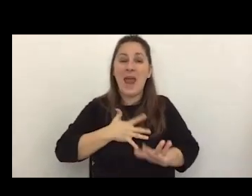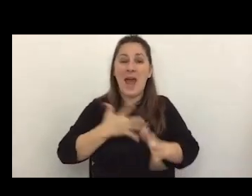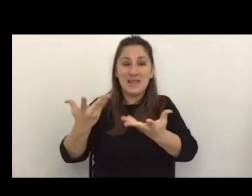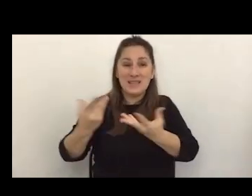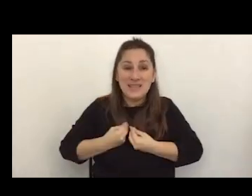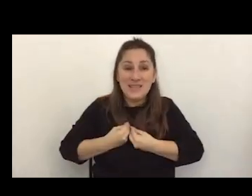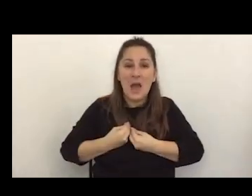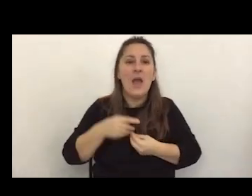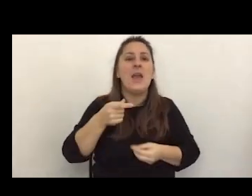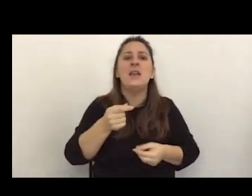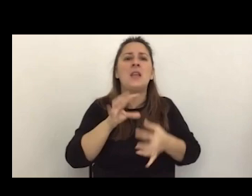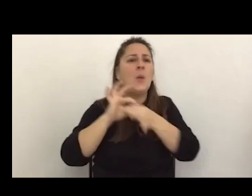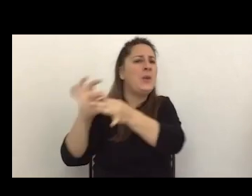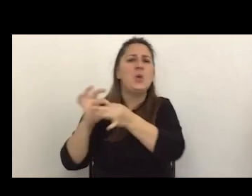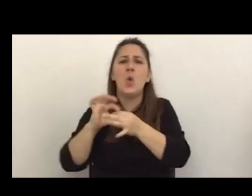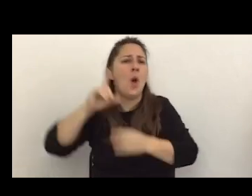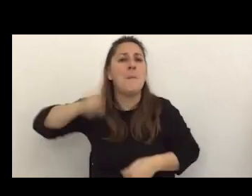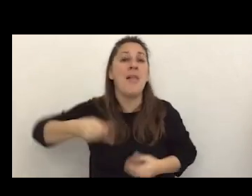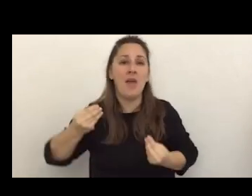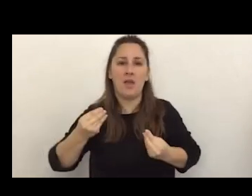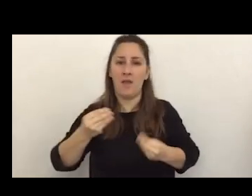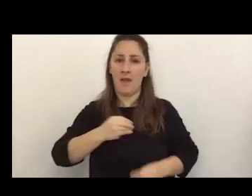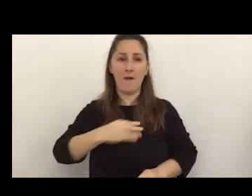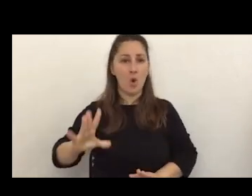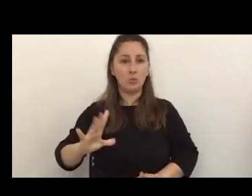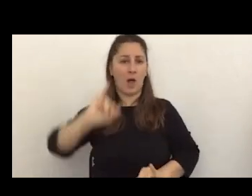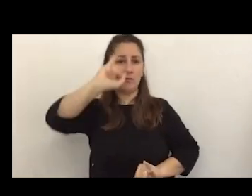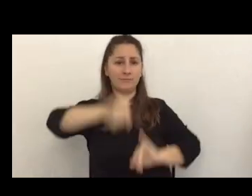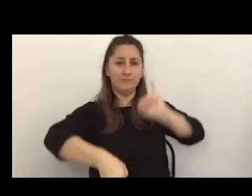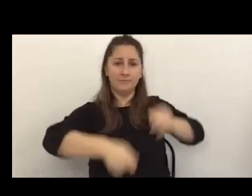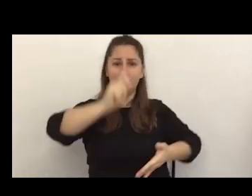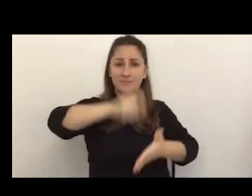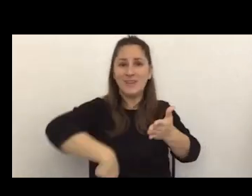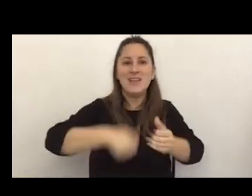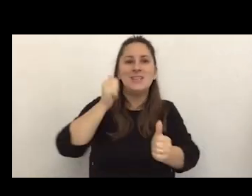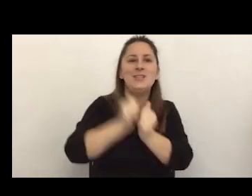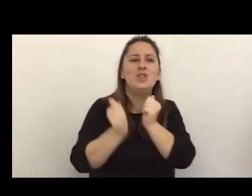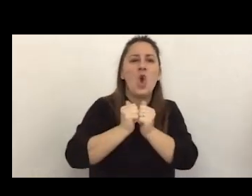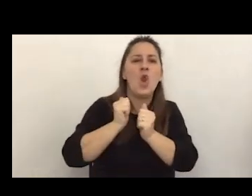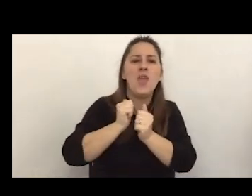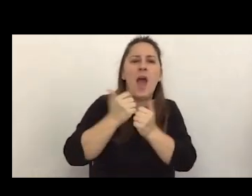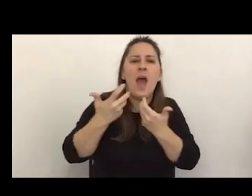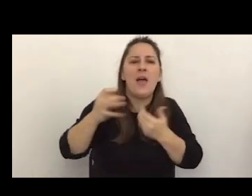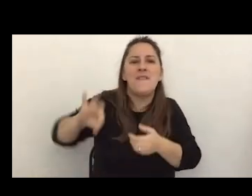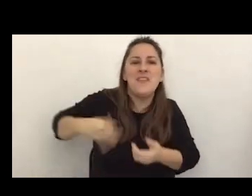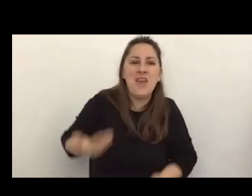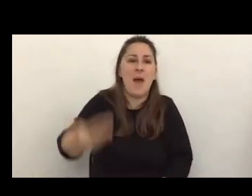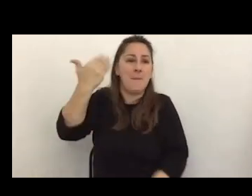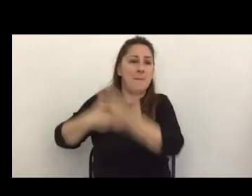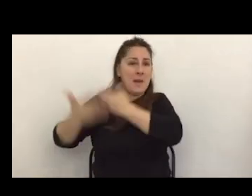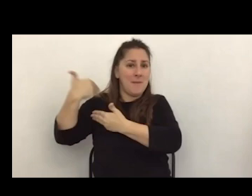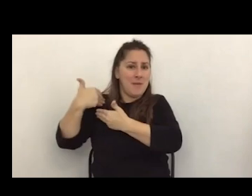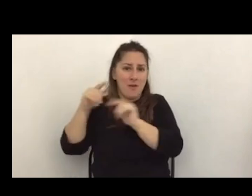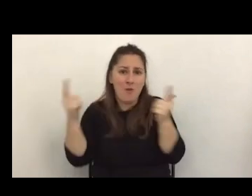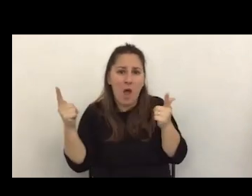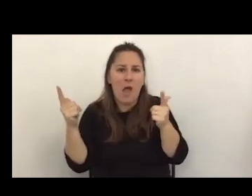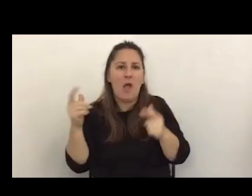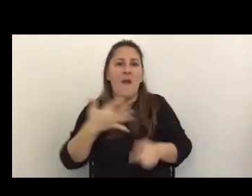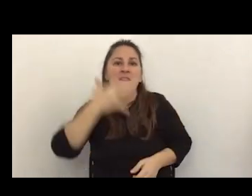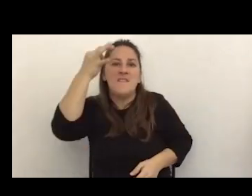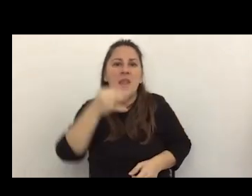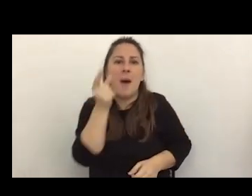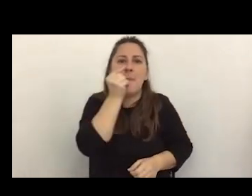voluntad. Por lo tanto, no hay historia biológica previa y no hay ocultamiento de una verdad biológica